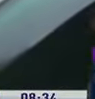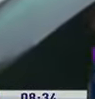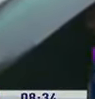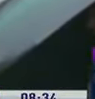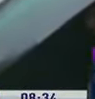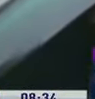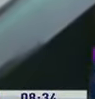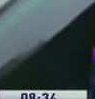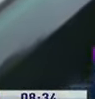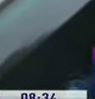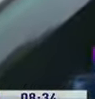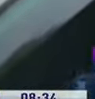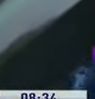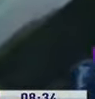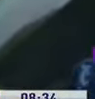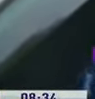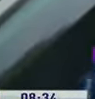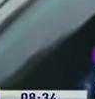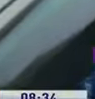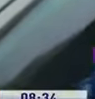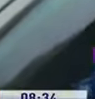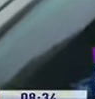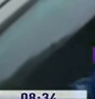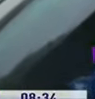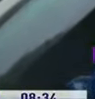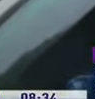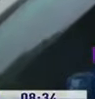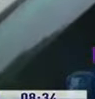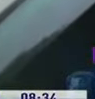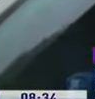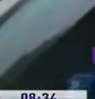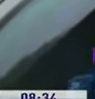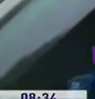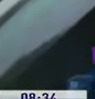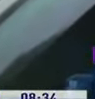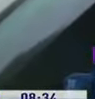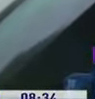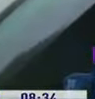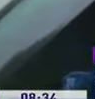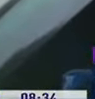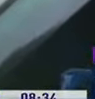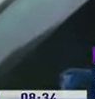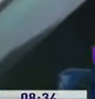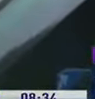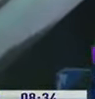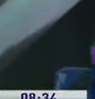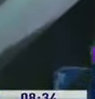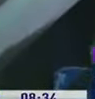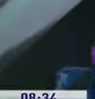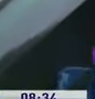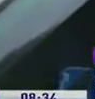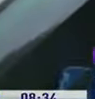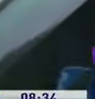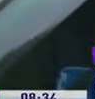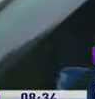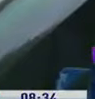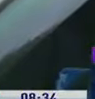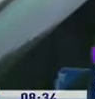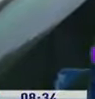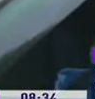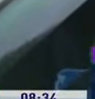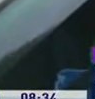doble multa. Doble multa, directo al tacho. Estacionado y sin papel. Y sin saber estacionarlo, pues. Camarón. ¿Ah? Se los